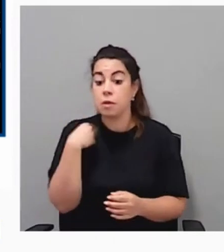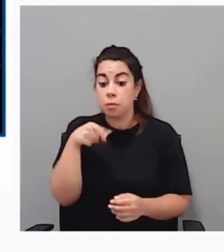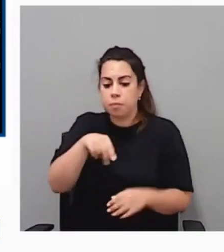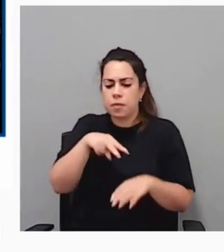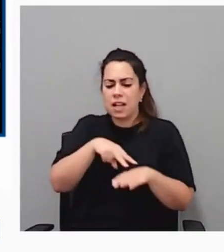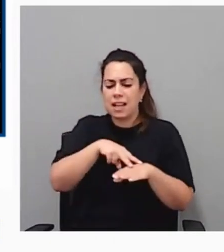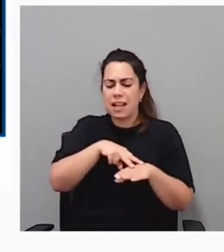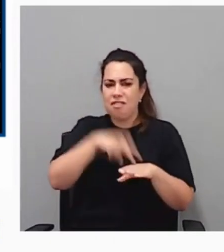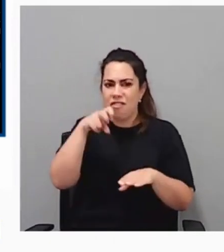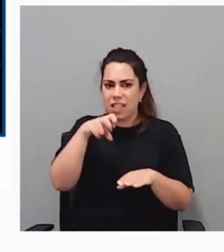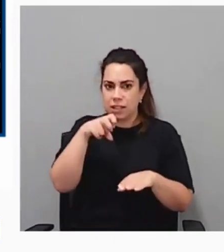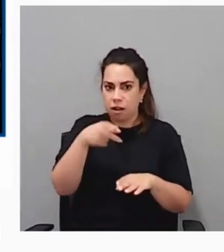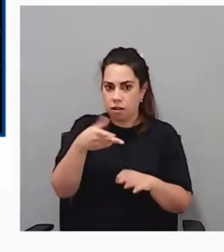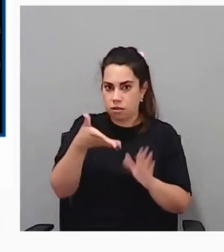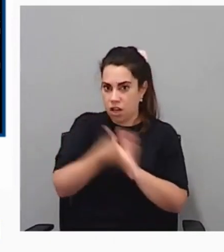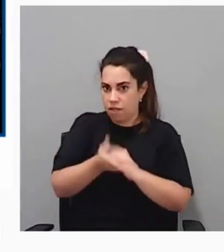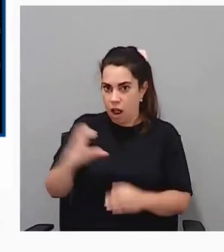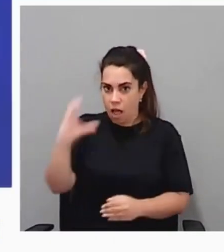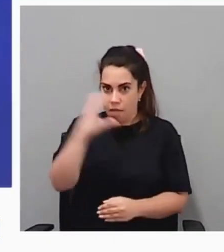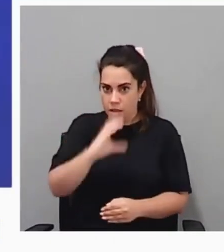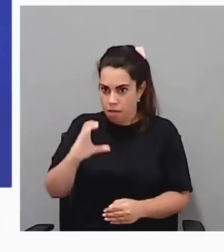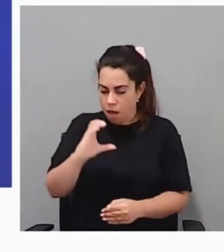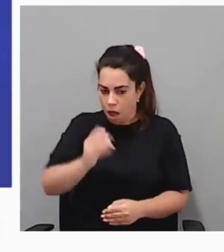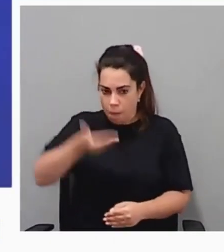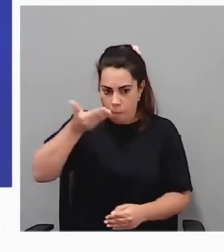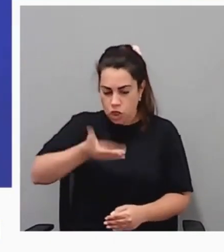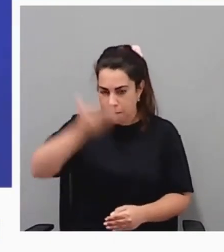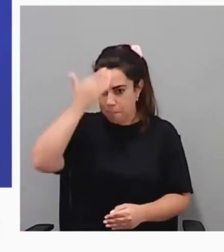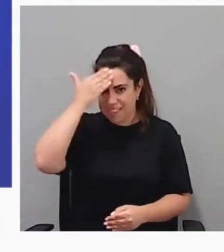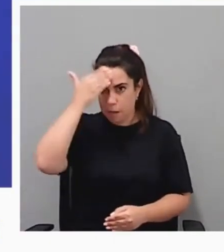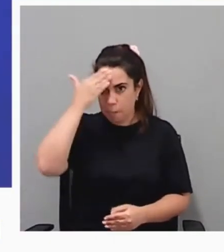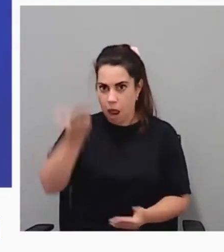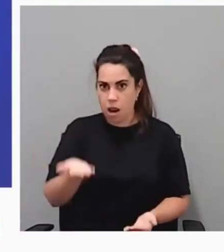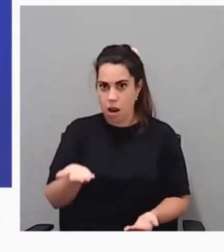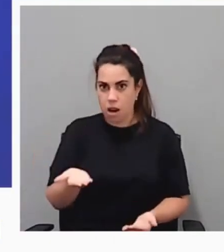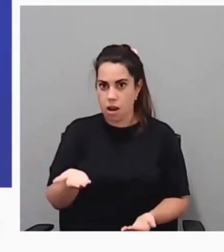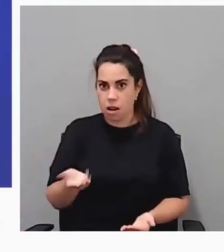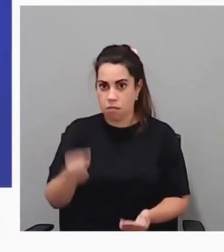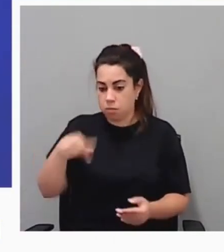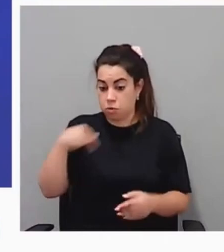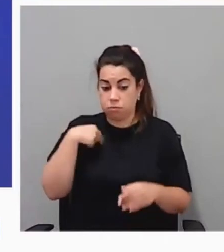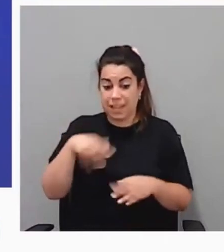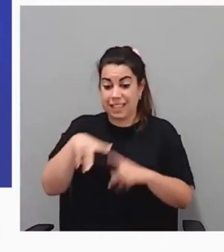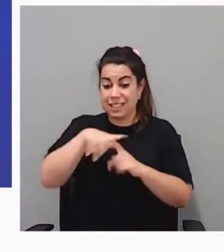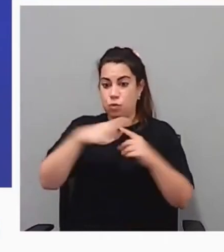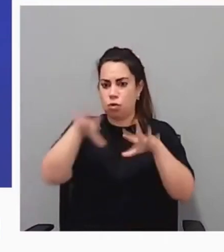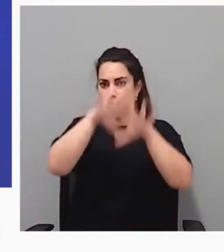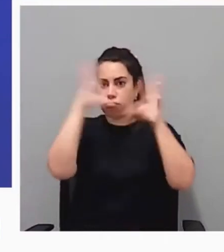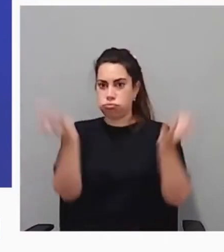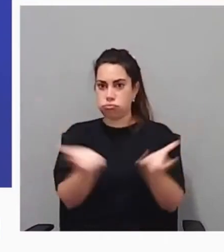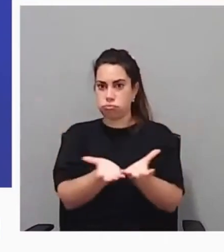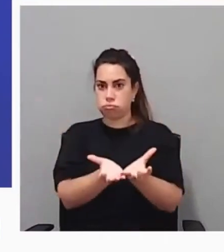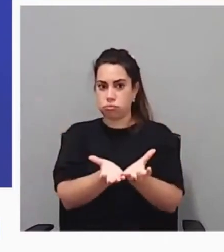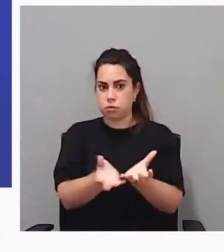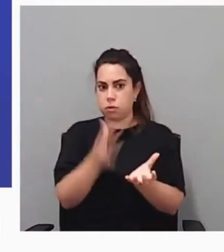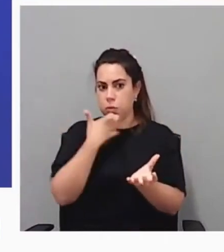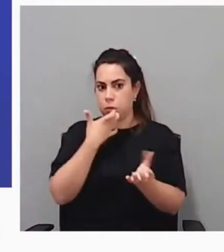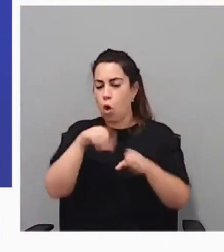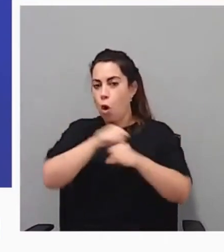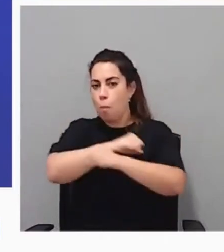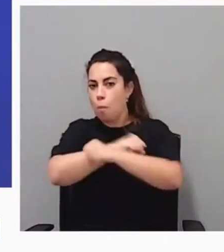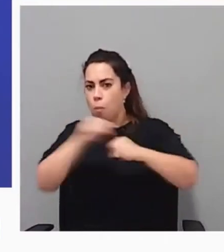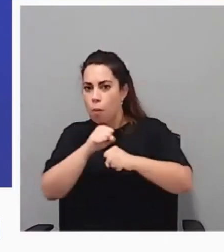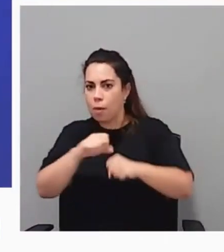geopolítica central, y lo sigue siendo. En la situación geopolítica actual, las bombas nucleares de Putin